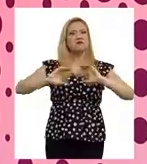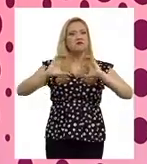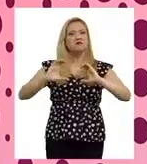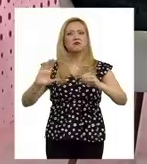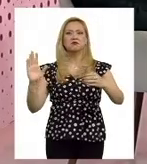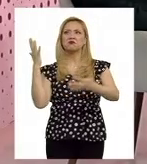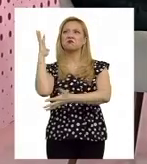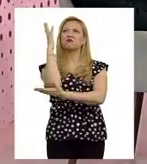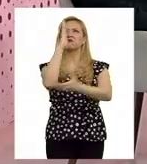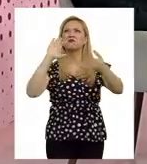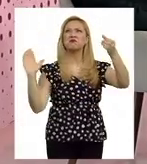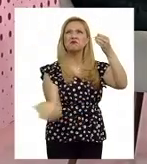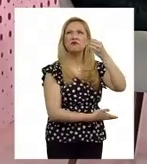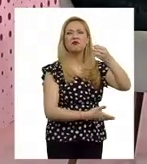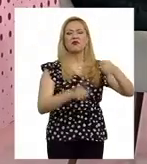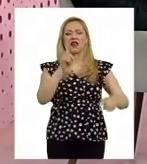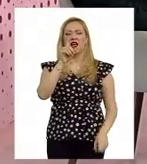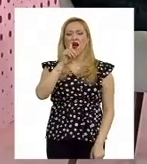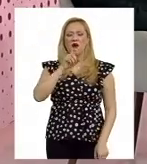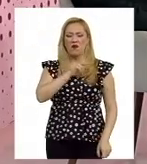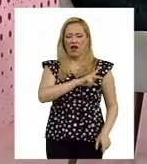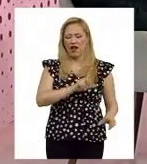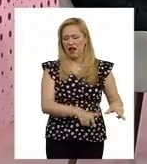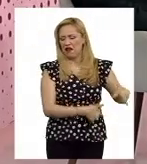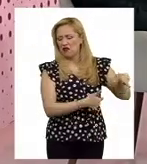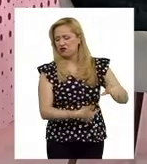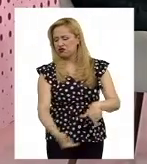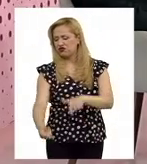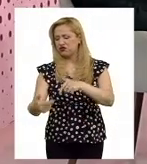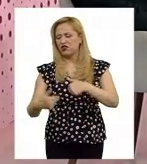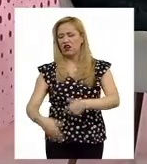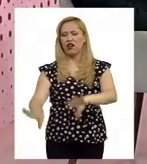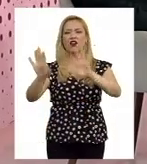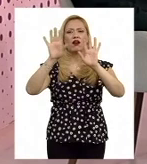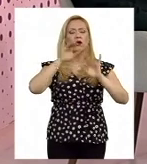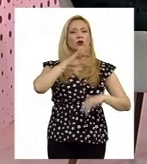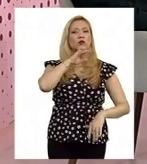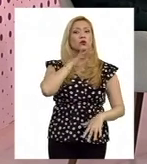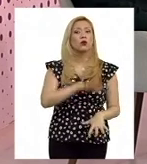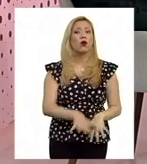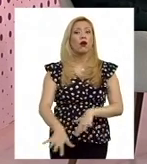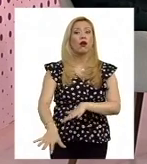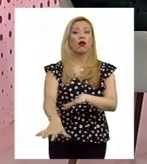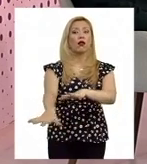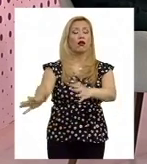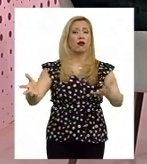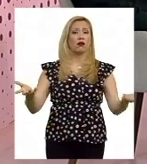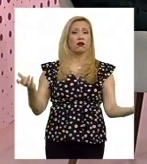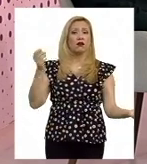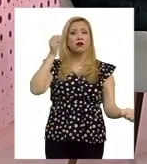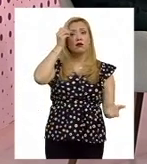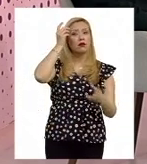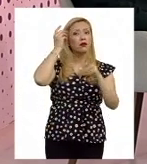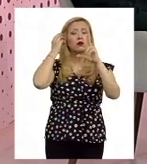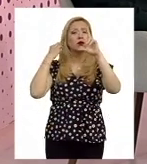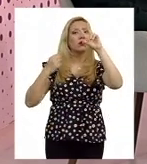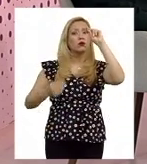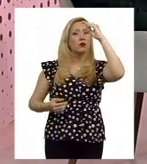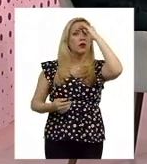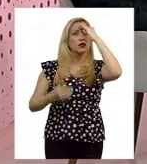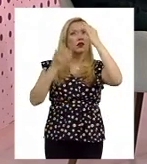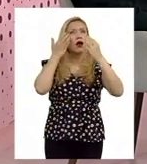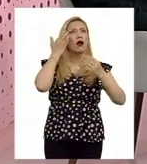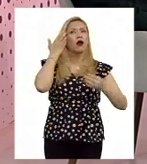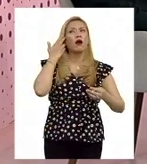o por una actividad de ganancia y más acumulación de ganancias sin pensar en las repercusiones por